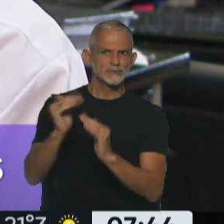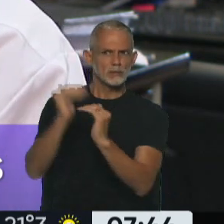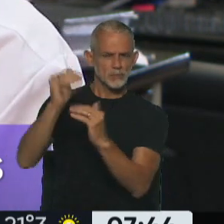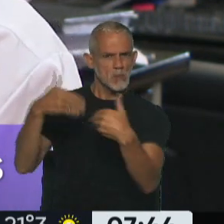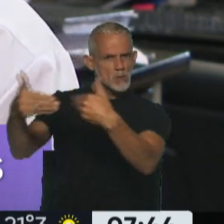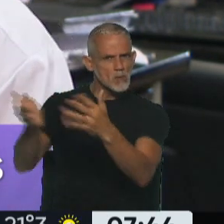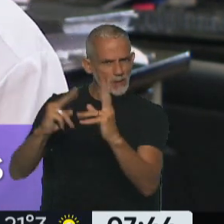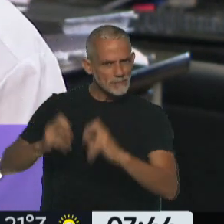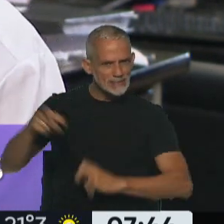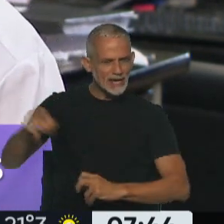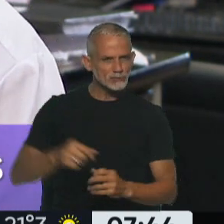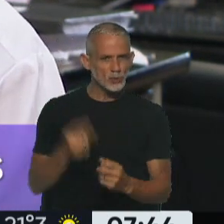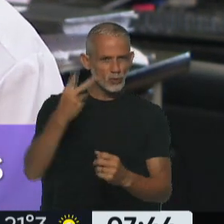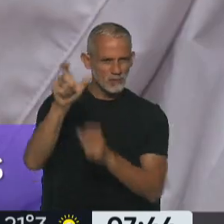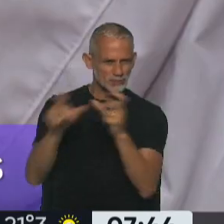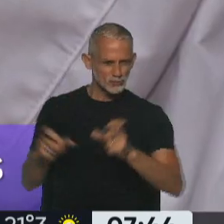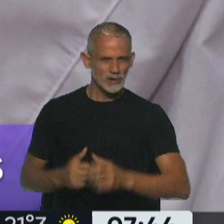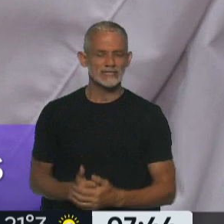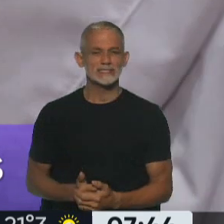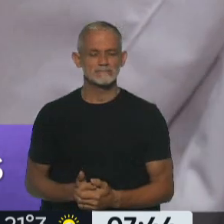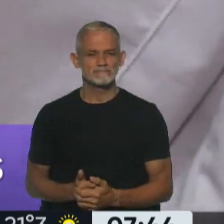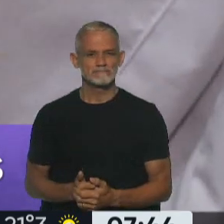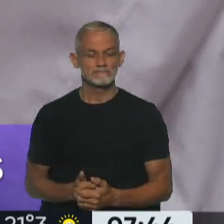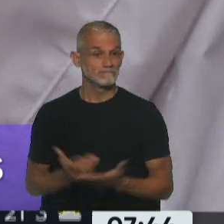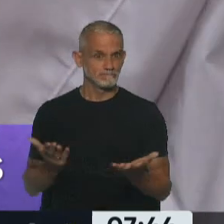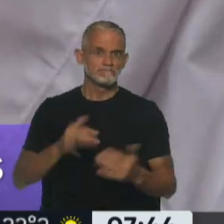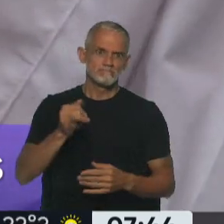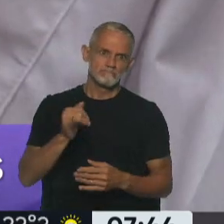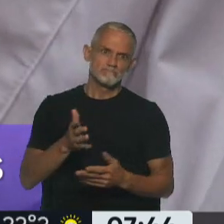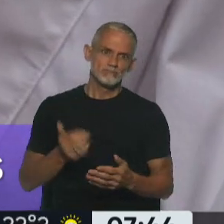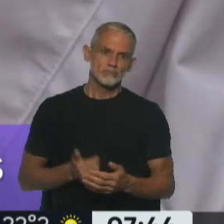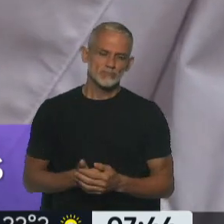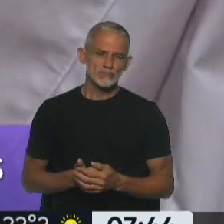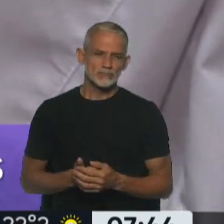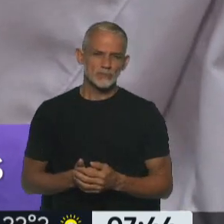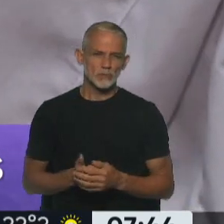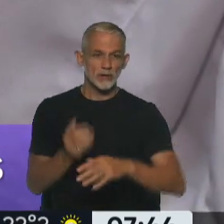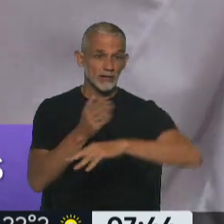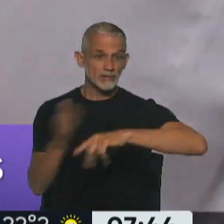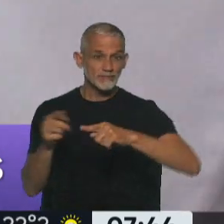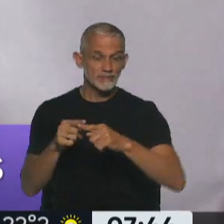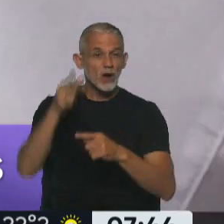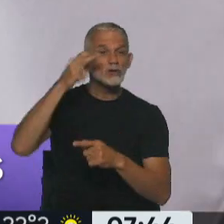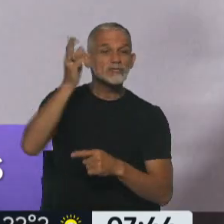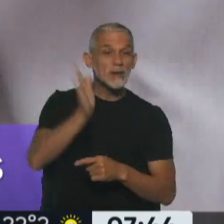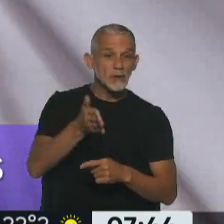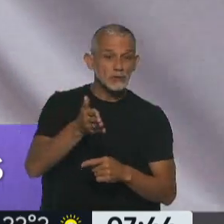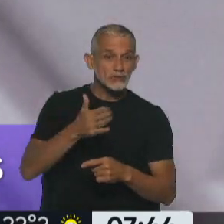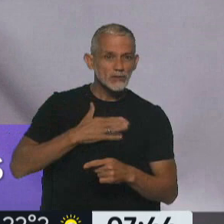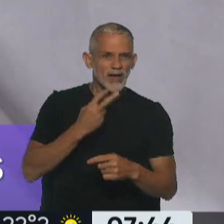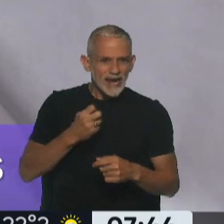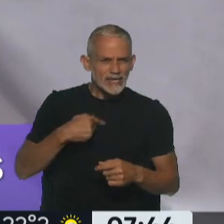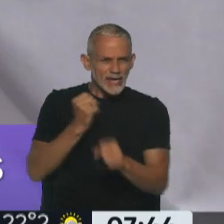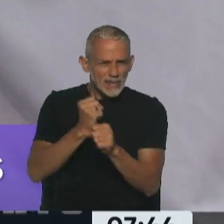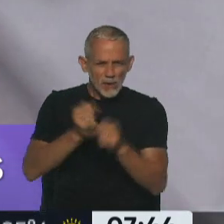bastante avanzadas eh Y Y sí es toda el 80% de nuestra energía y